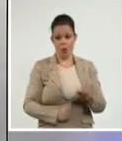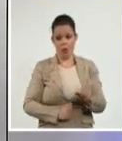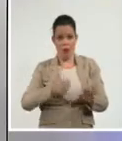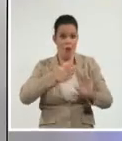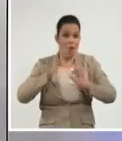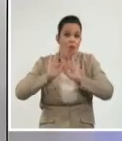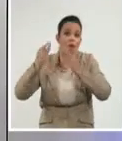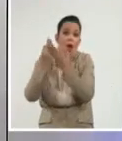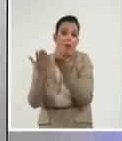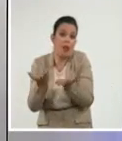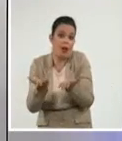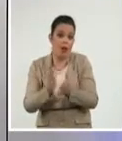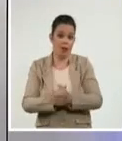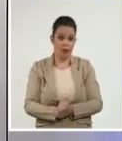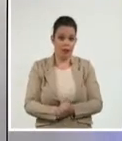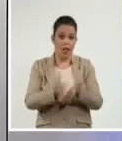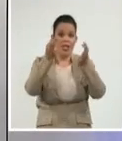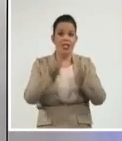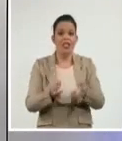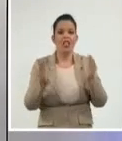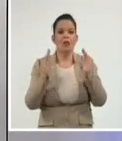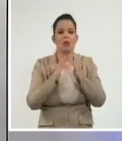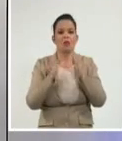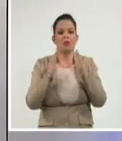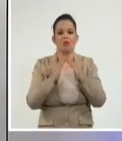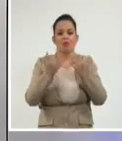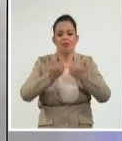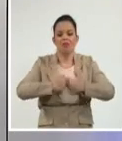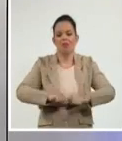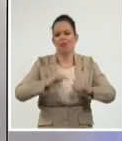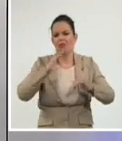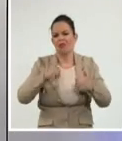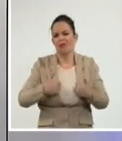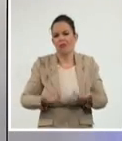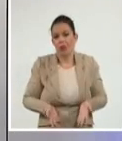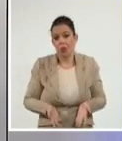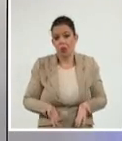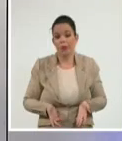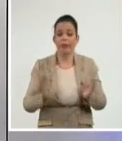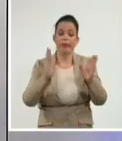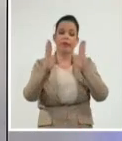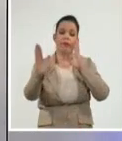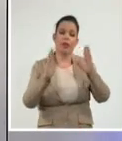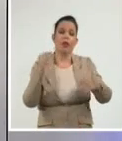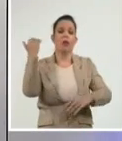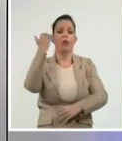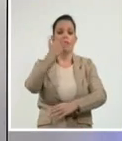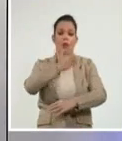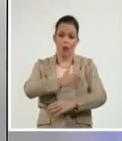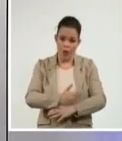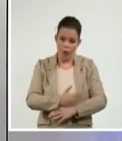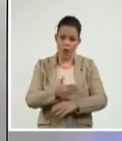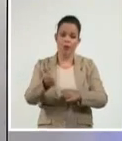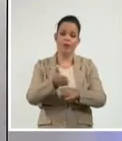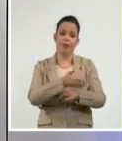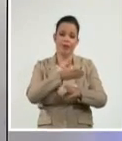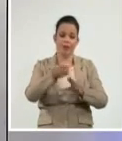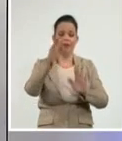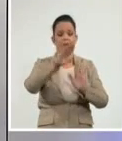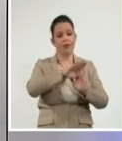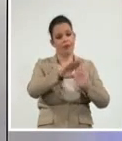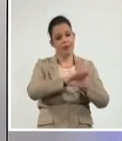fin, han vivido siempre bajo las penurias que impone el entramado de leyes, medidas unilaterales y